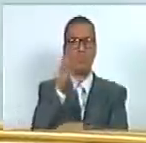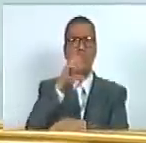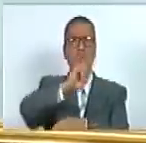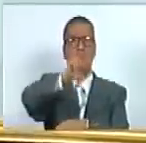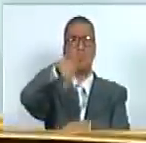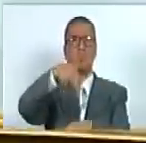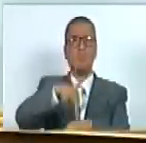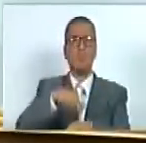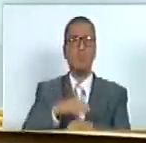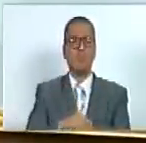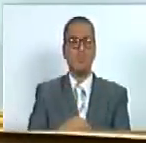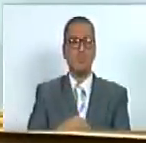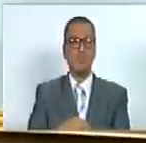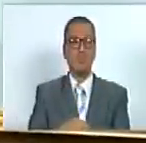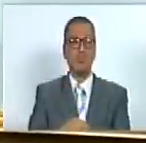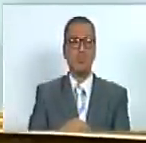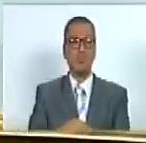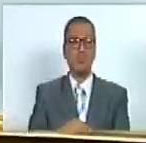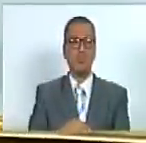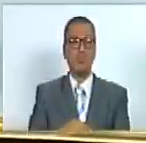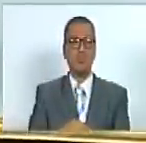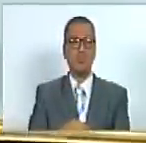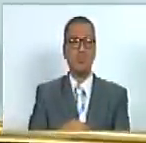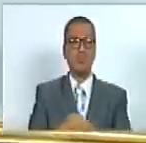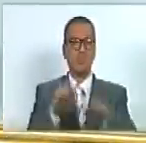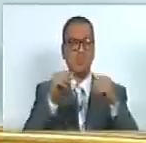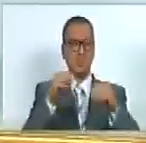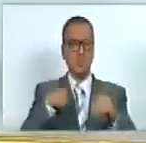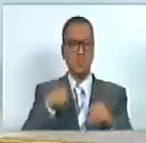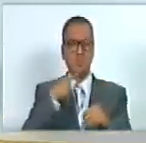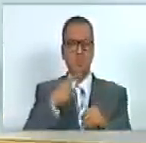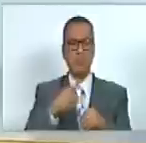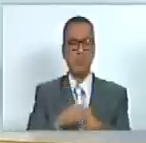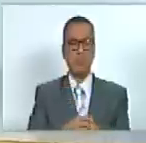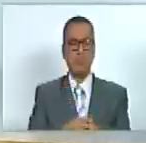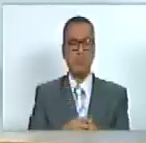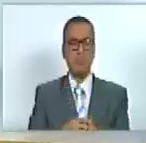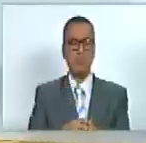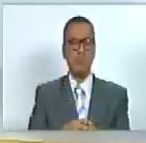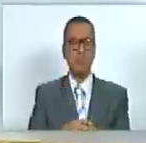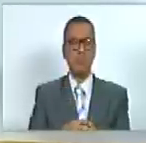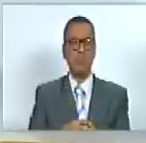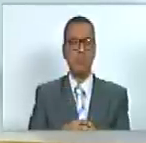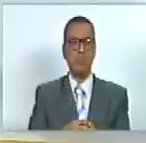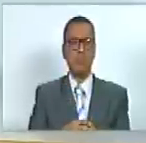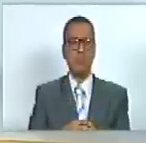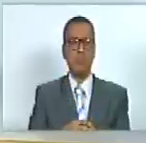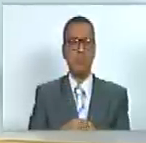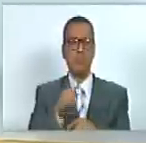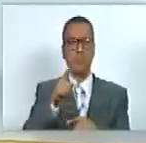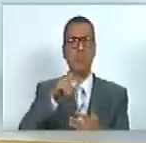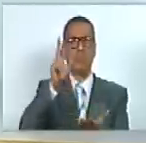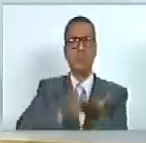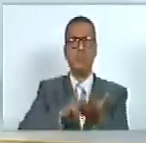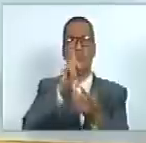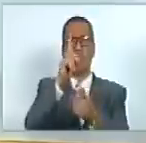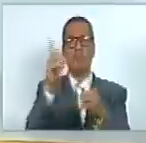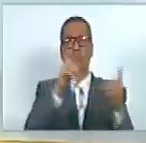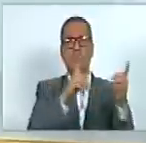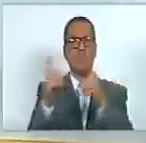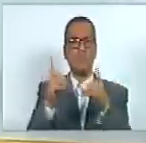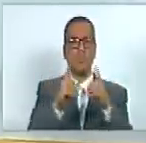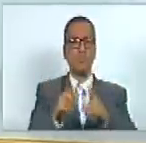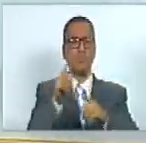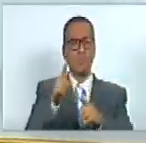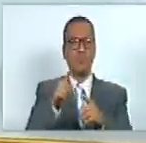Nacional para conversar y pedirles que aprobemos en primera discusión